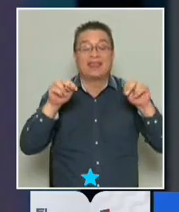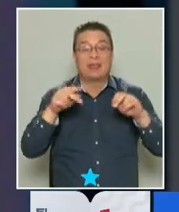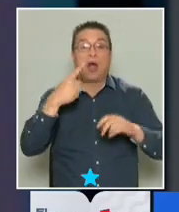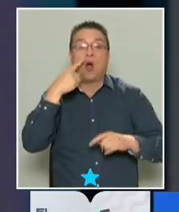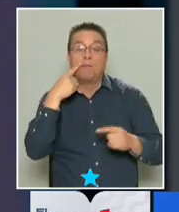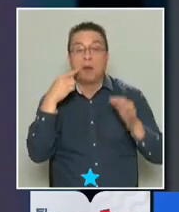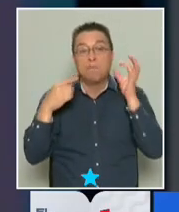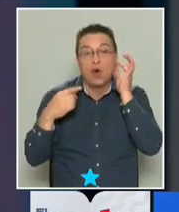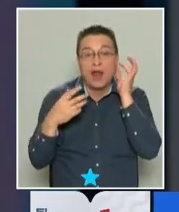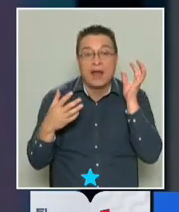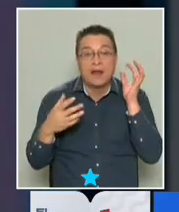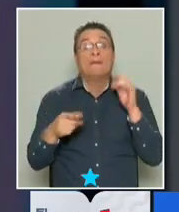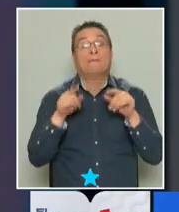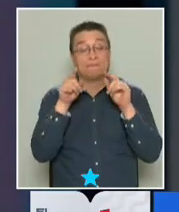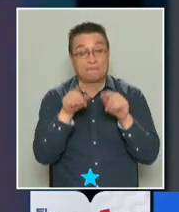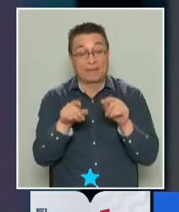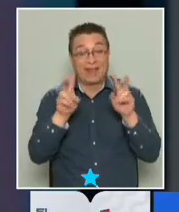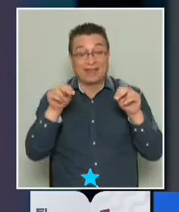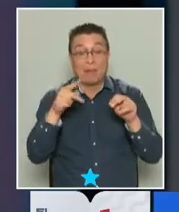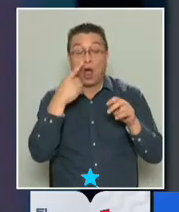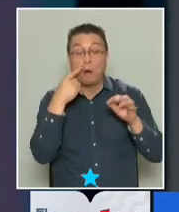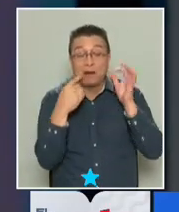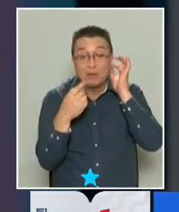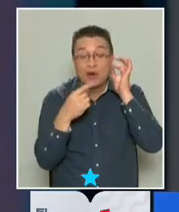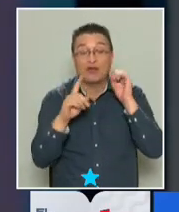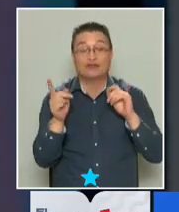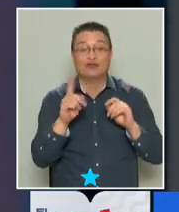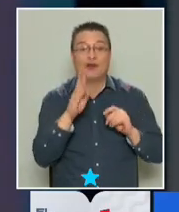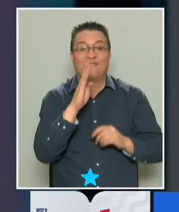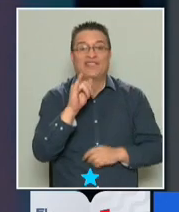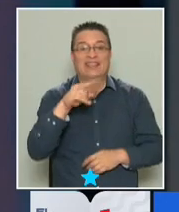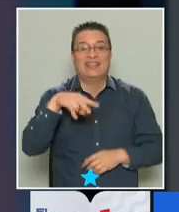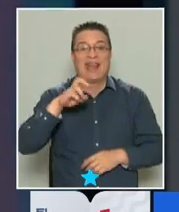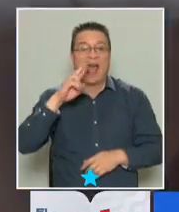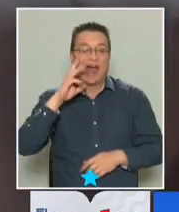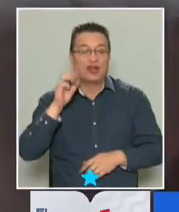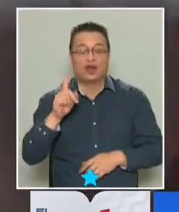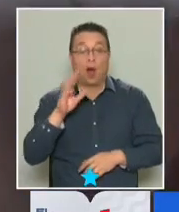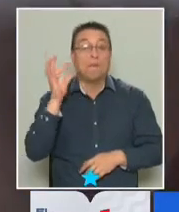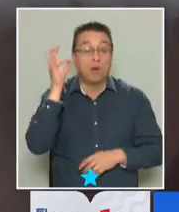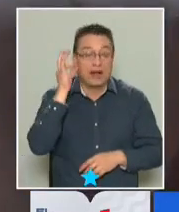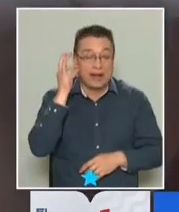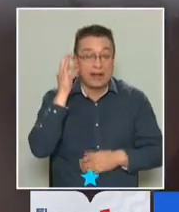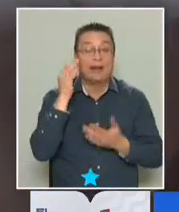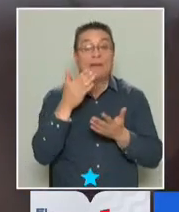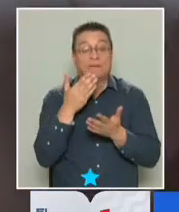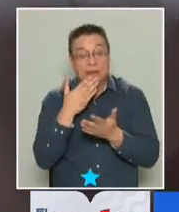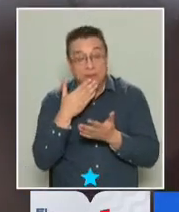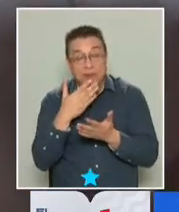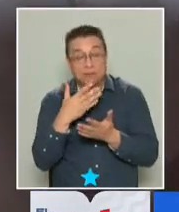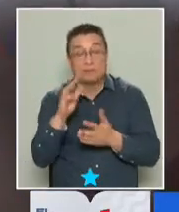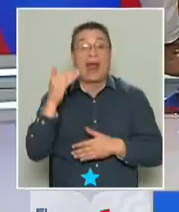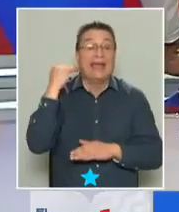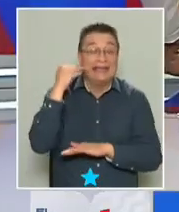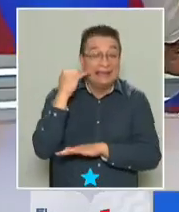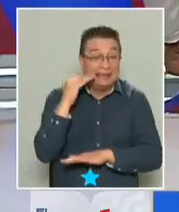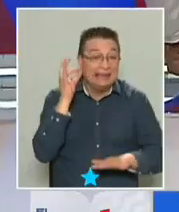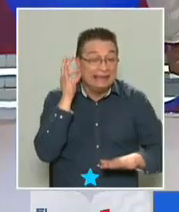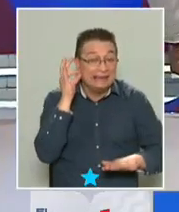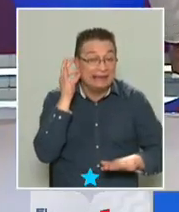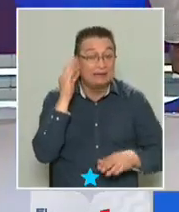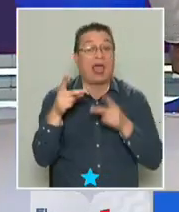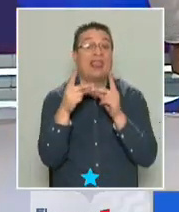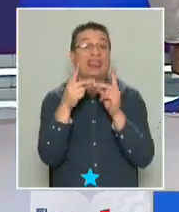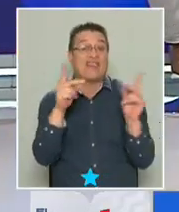y quisiera decir que en materia de género no binaria y por lo tanto no solamente considerar a las mujeres sino que también las niñas las